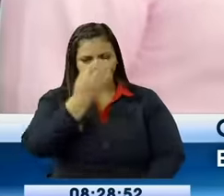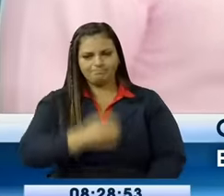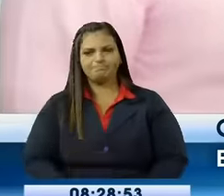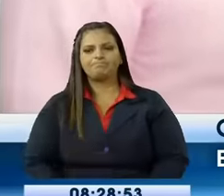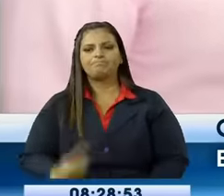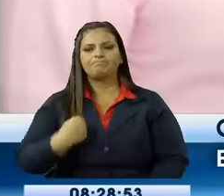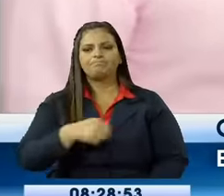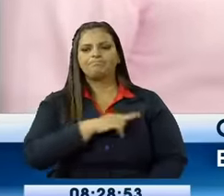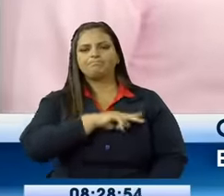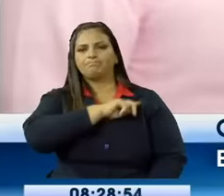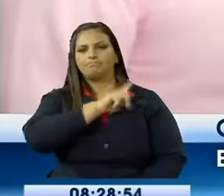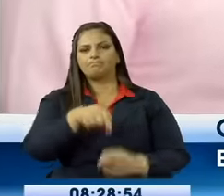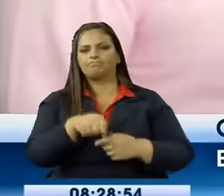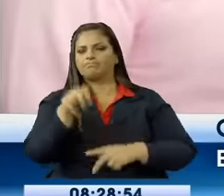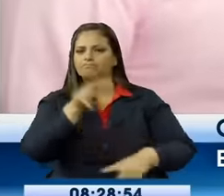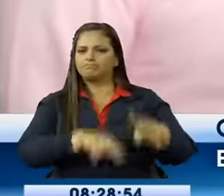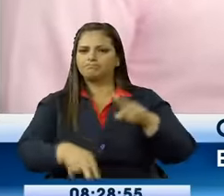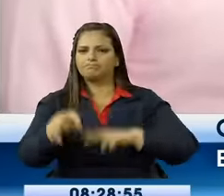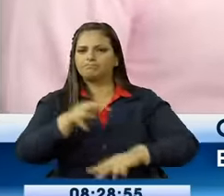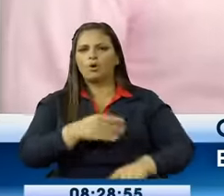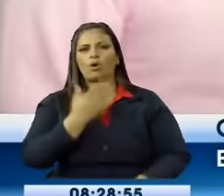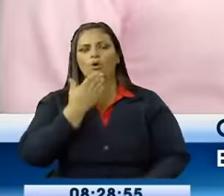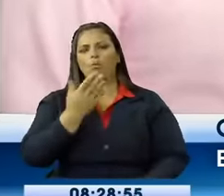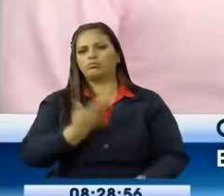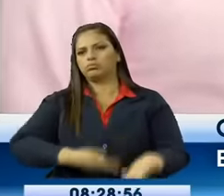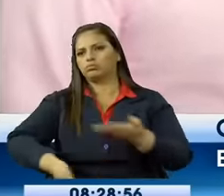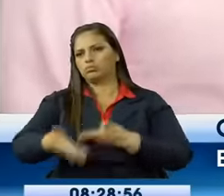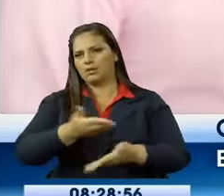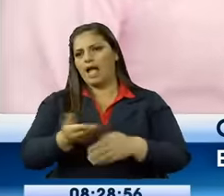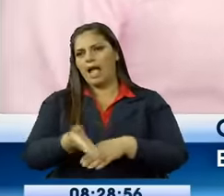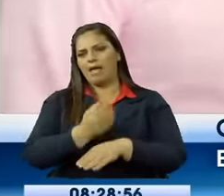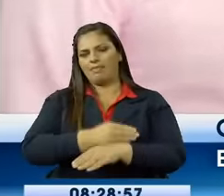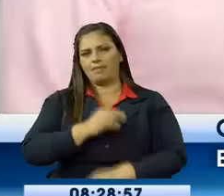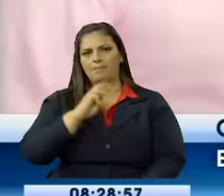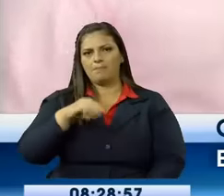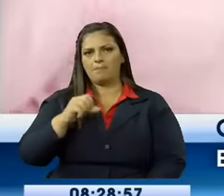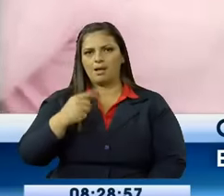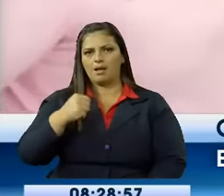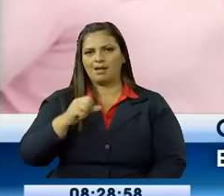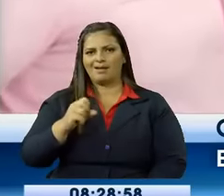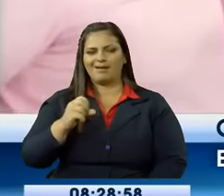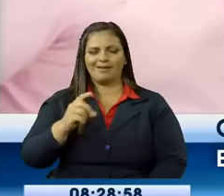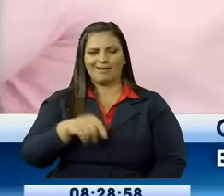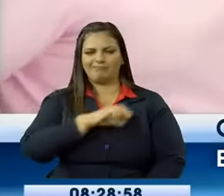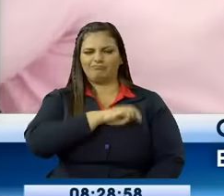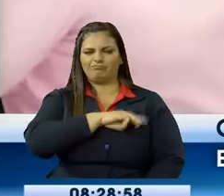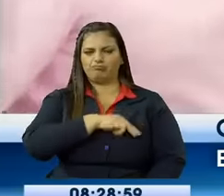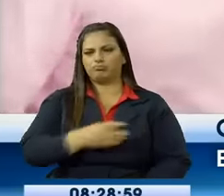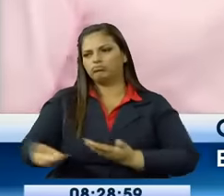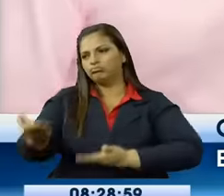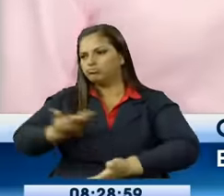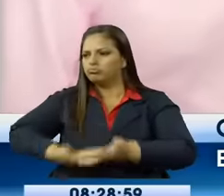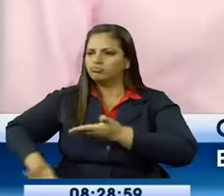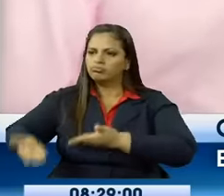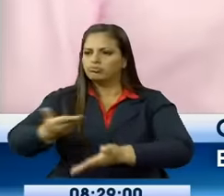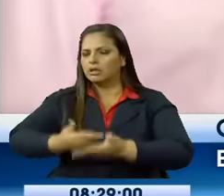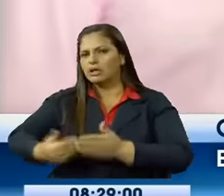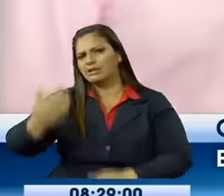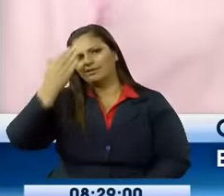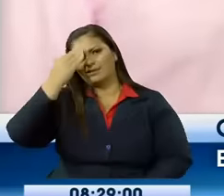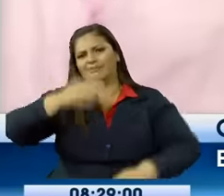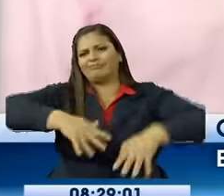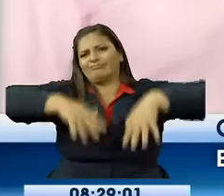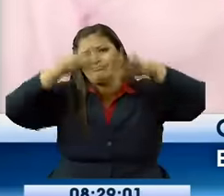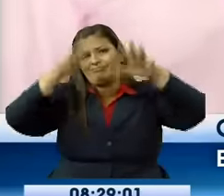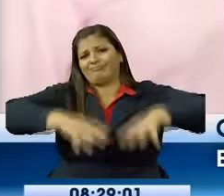operativo de control en atención a la socialización que hicimos con el MAGAP. Recordemos que la época invernal de alguna u otra forma